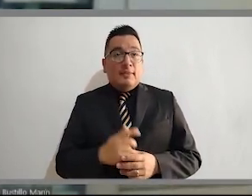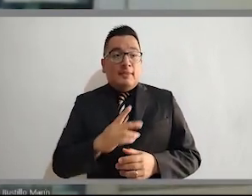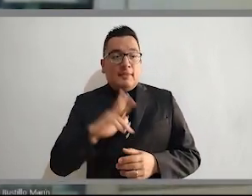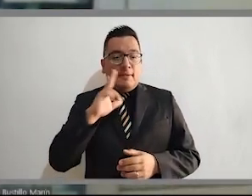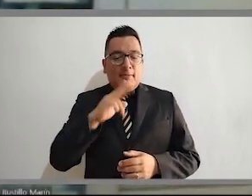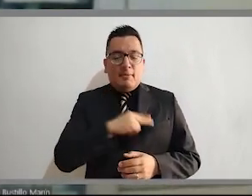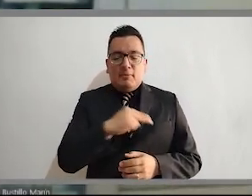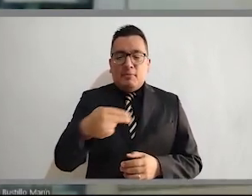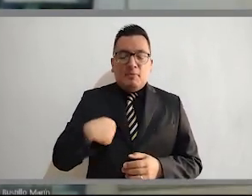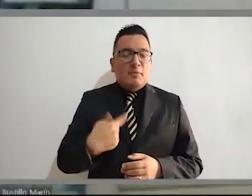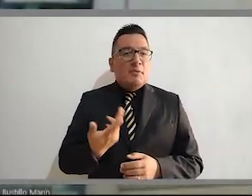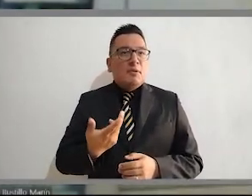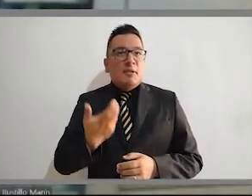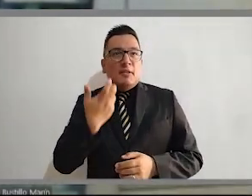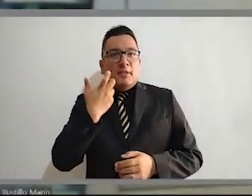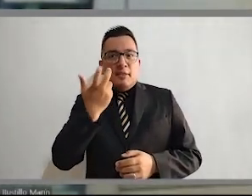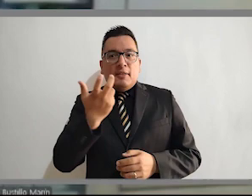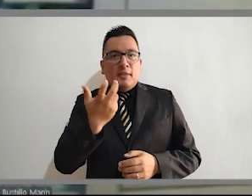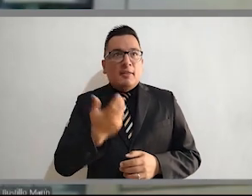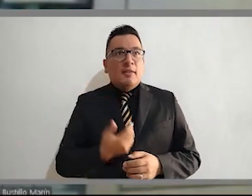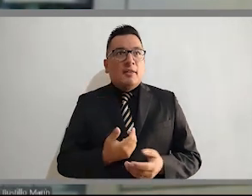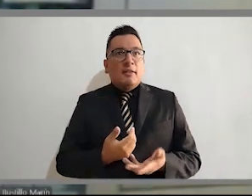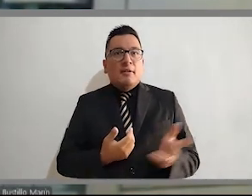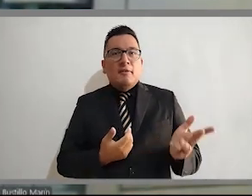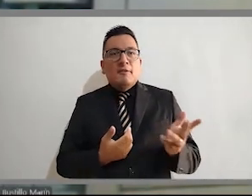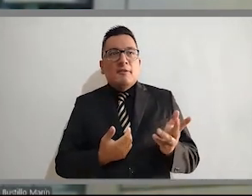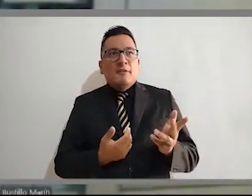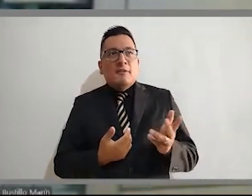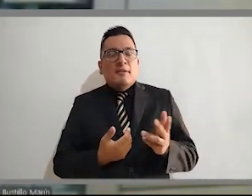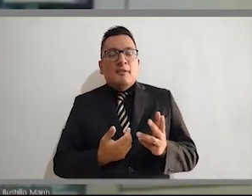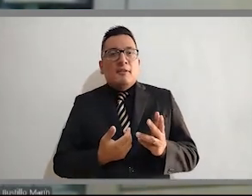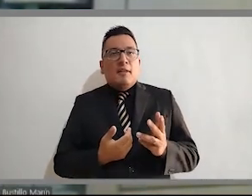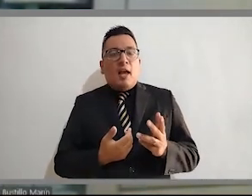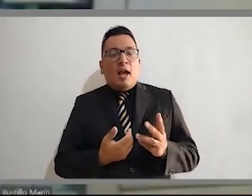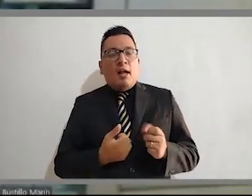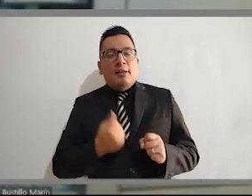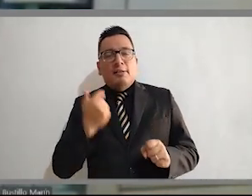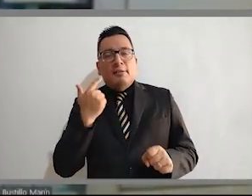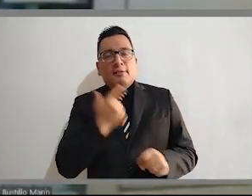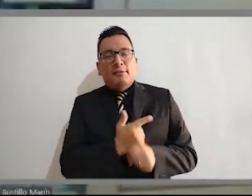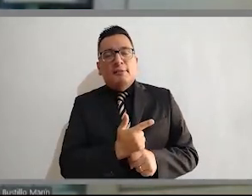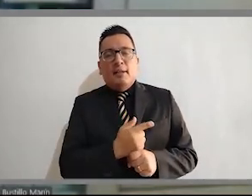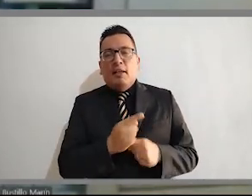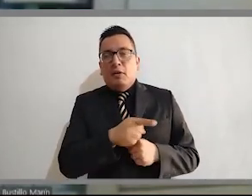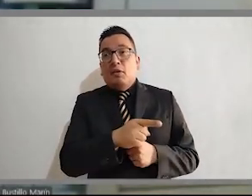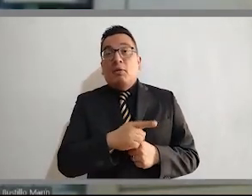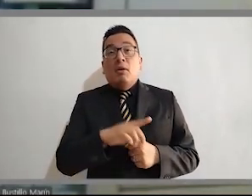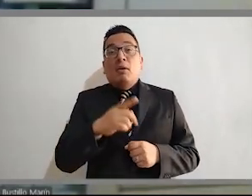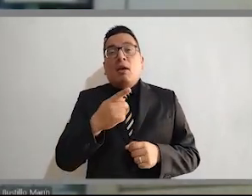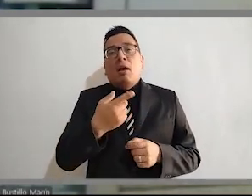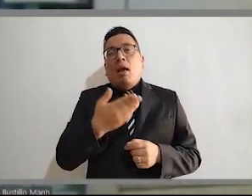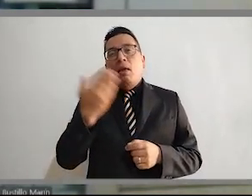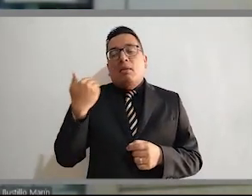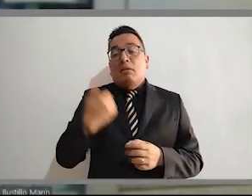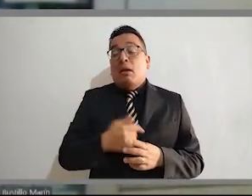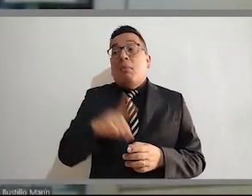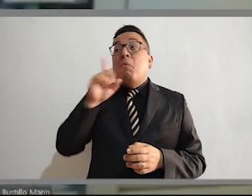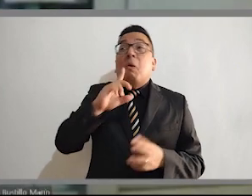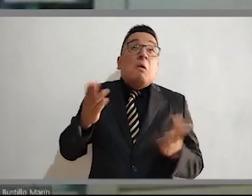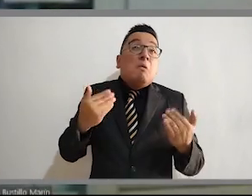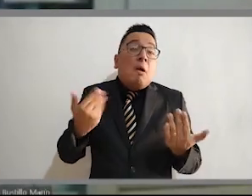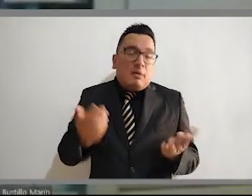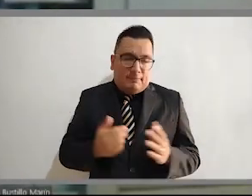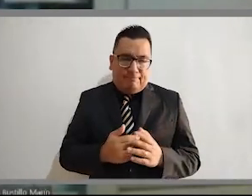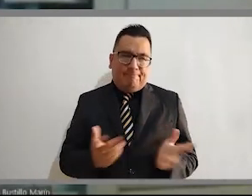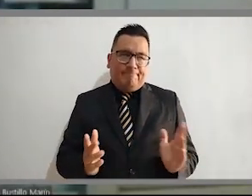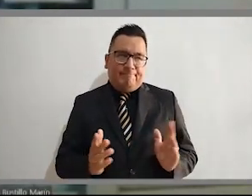transversalidad de cómo empezamos a buscar esa violencia política se empieza a ver. Primero, no hay mujeres. Bueno, está bien, las vamos a poner. Pero ahí llega